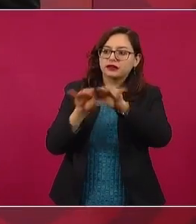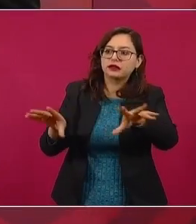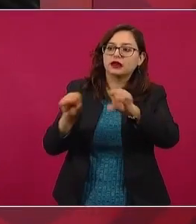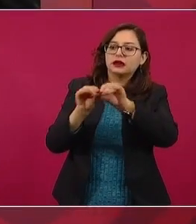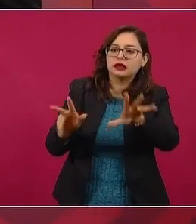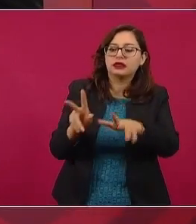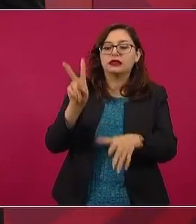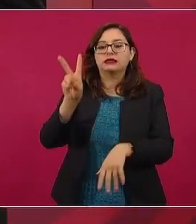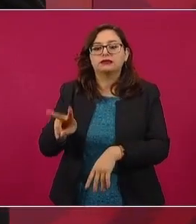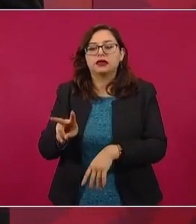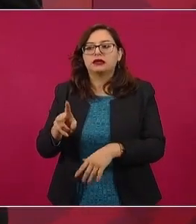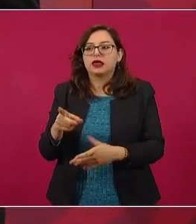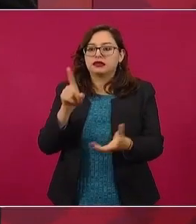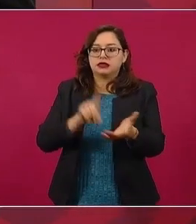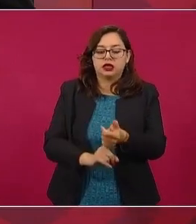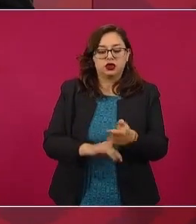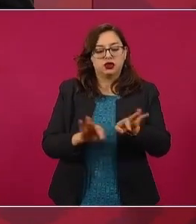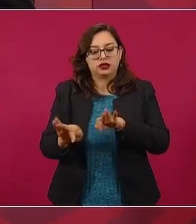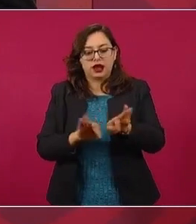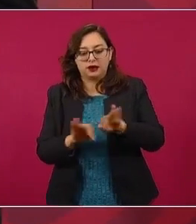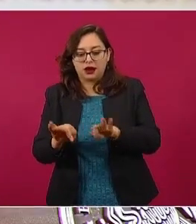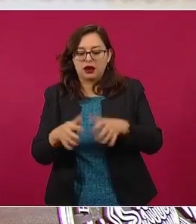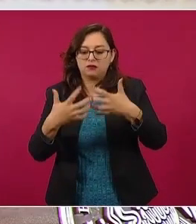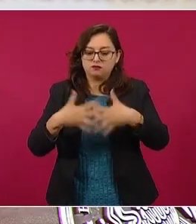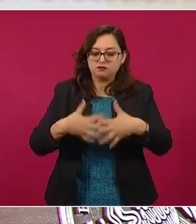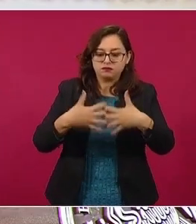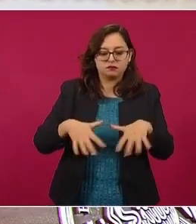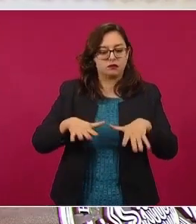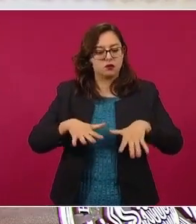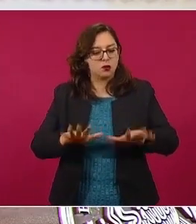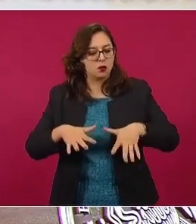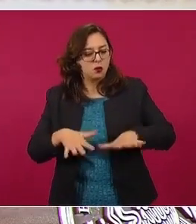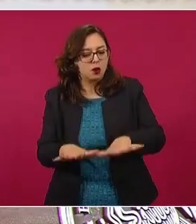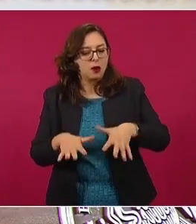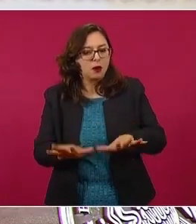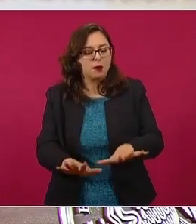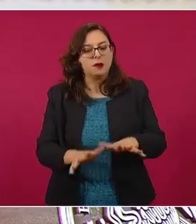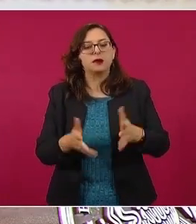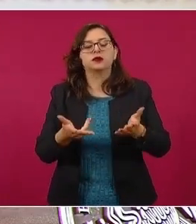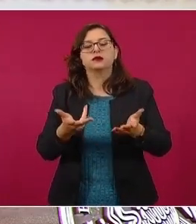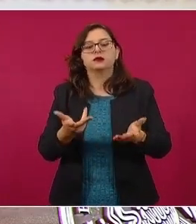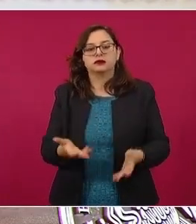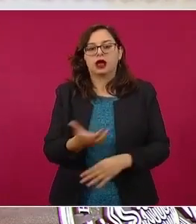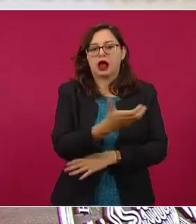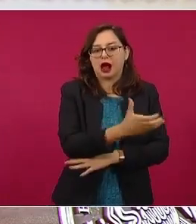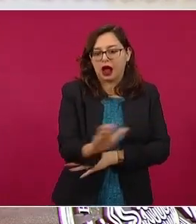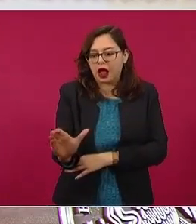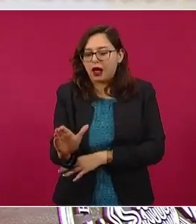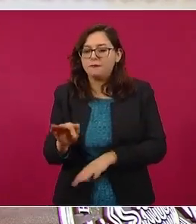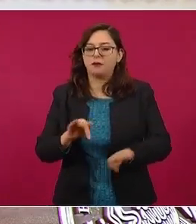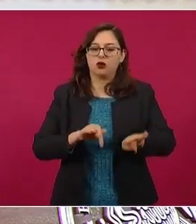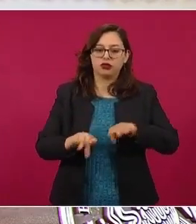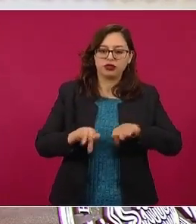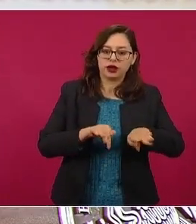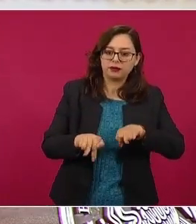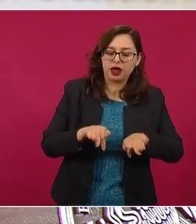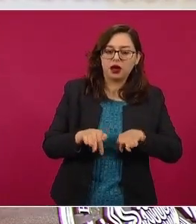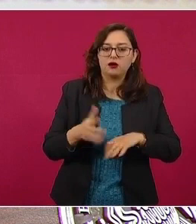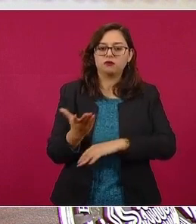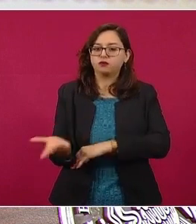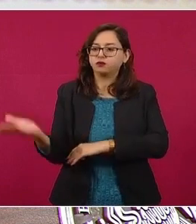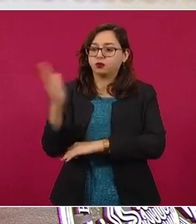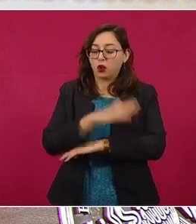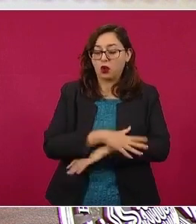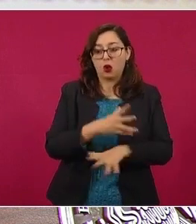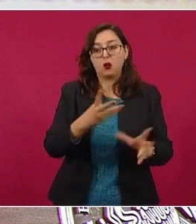espacios de trabajo, en la industria maquiladora, en los campos de trabajo donde los jornaleros